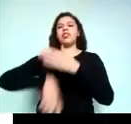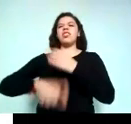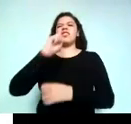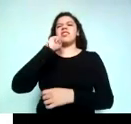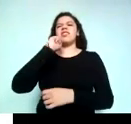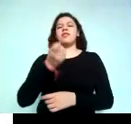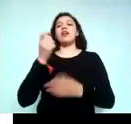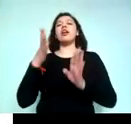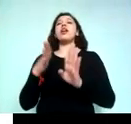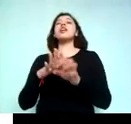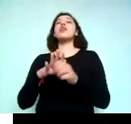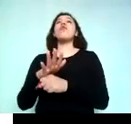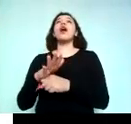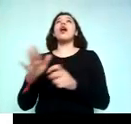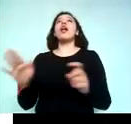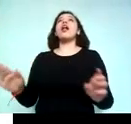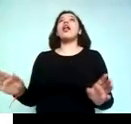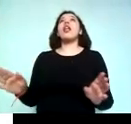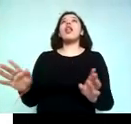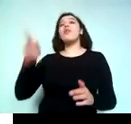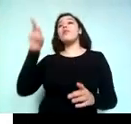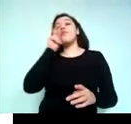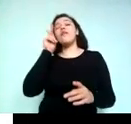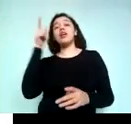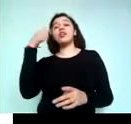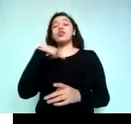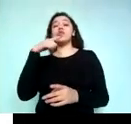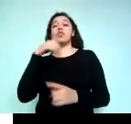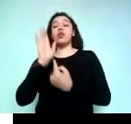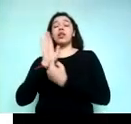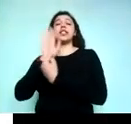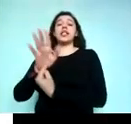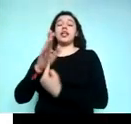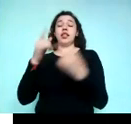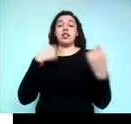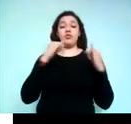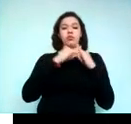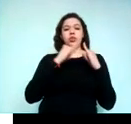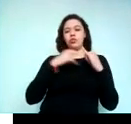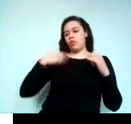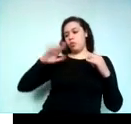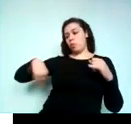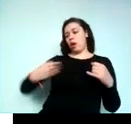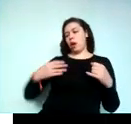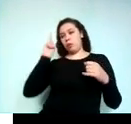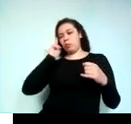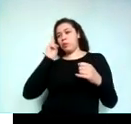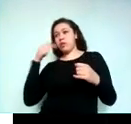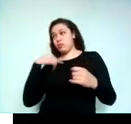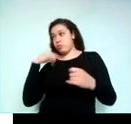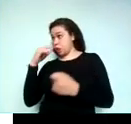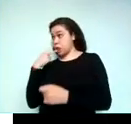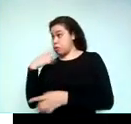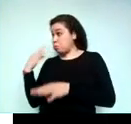qué tipo de evidencias debo tener yo como institución para garantizar que estoy dando cumplimiento